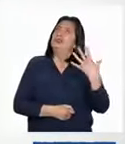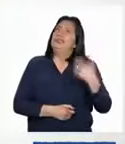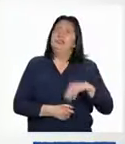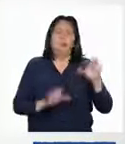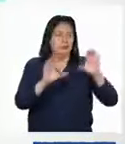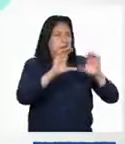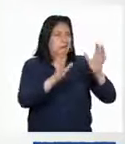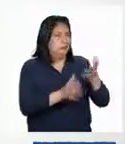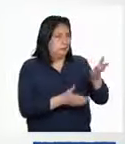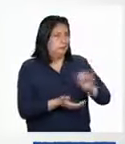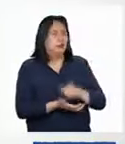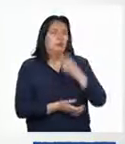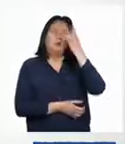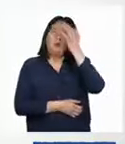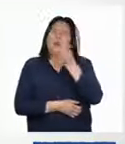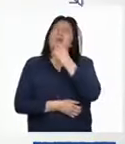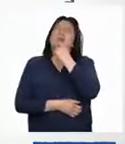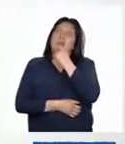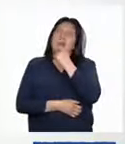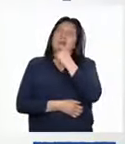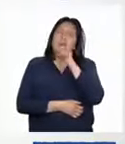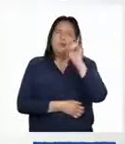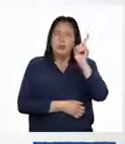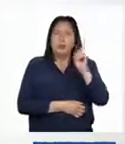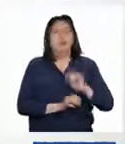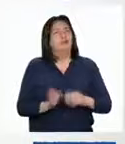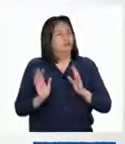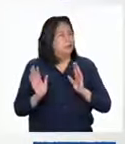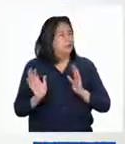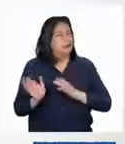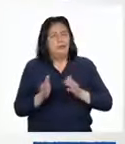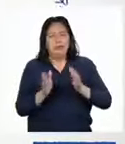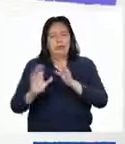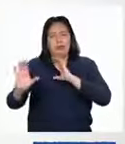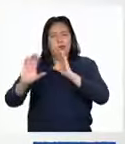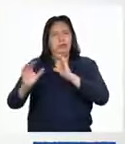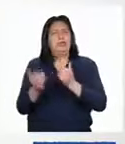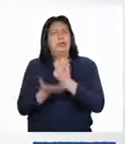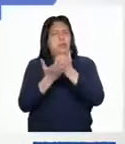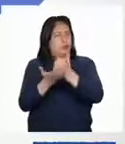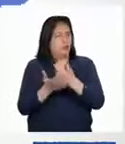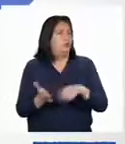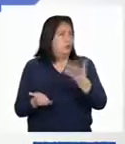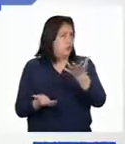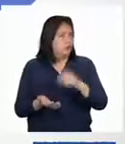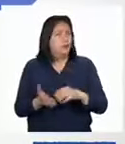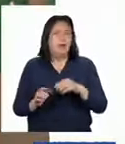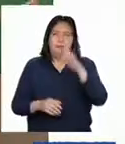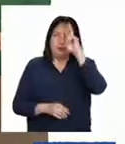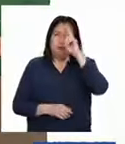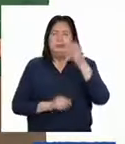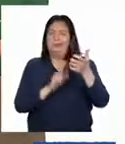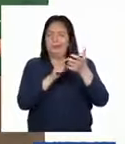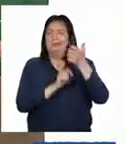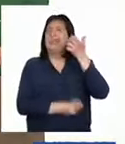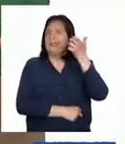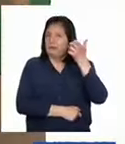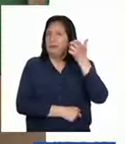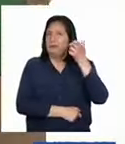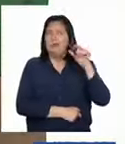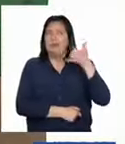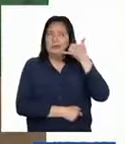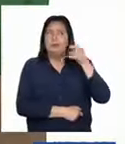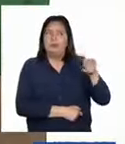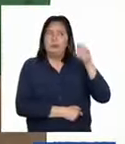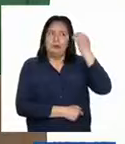amiga científica y creo que un gran medio de comunicación que ayuda mucho al Perú es el teléfono. Este fue un